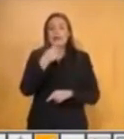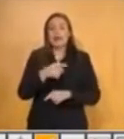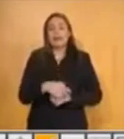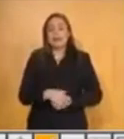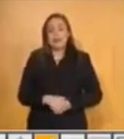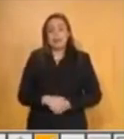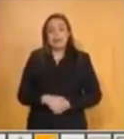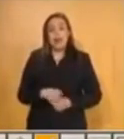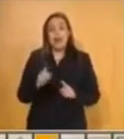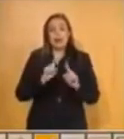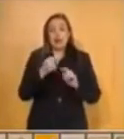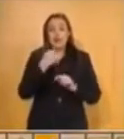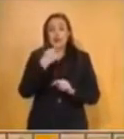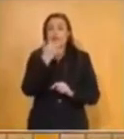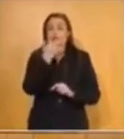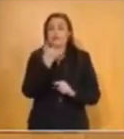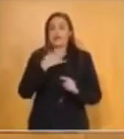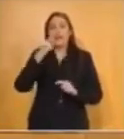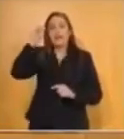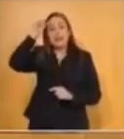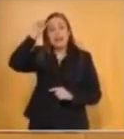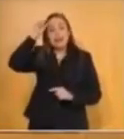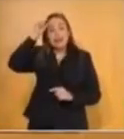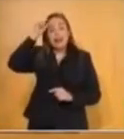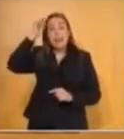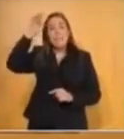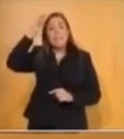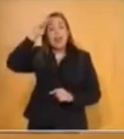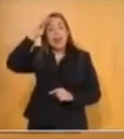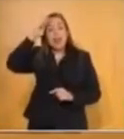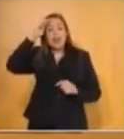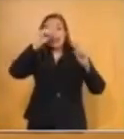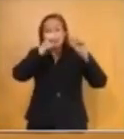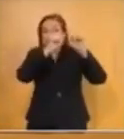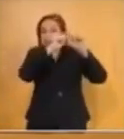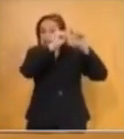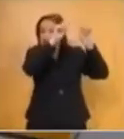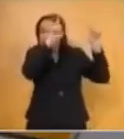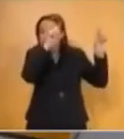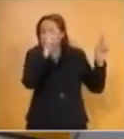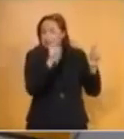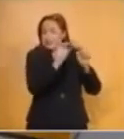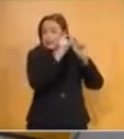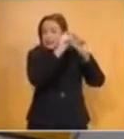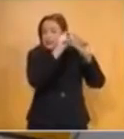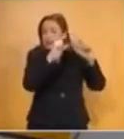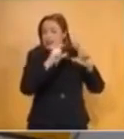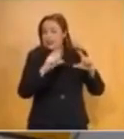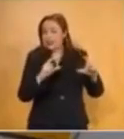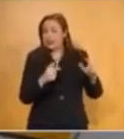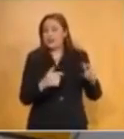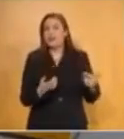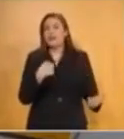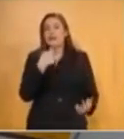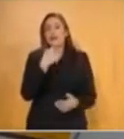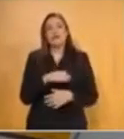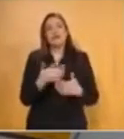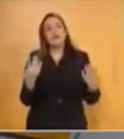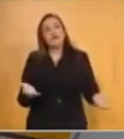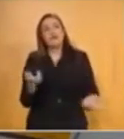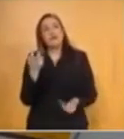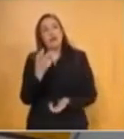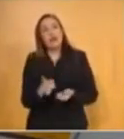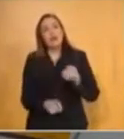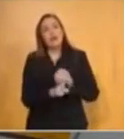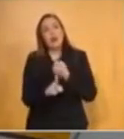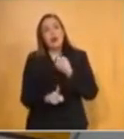is thinking, that's the trouble with living in a quiet neighborhood. Ese es el problema de vivir en